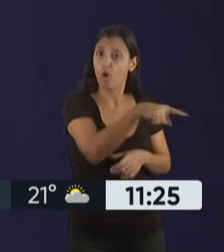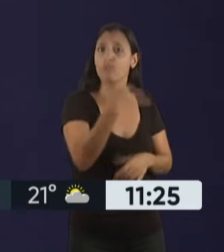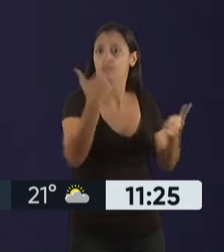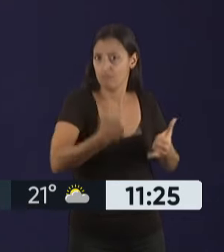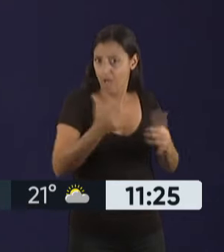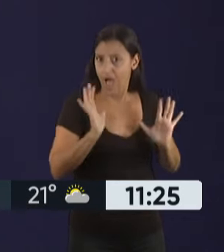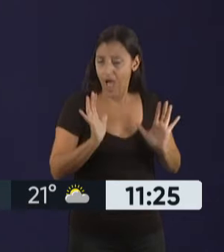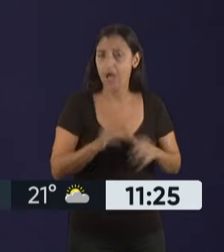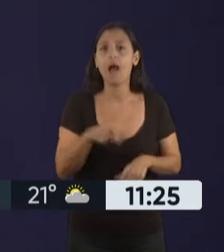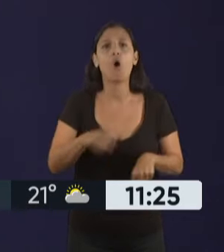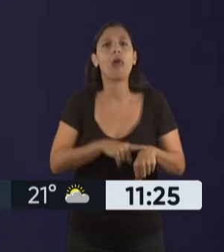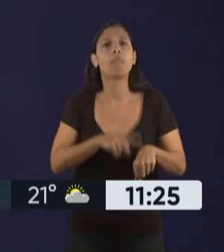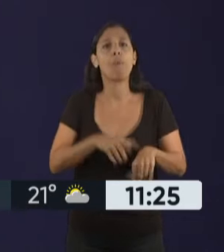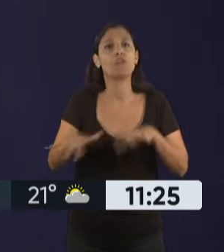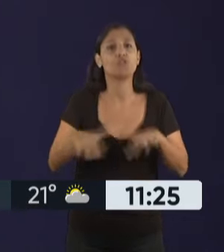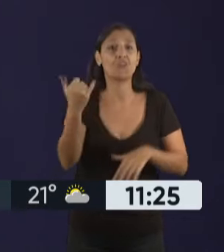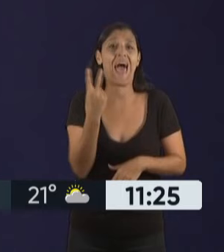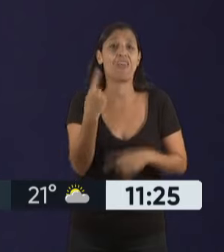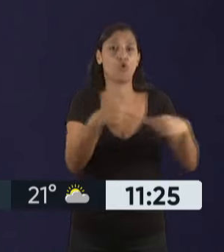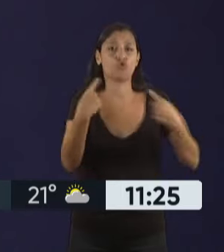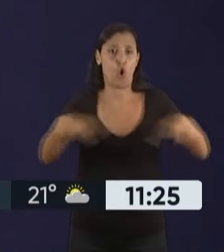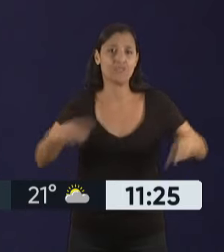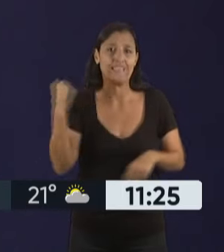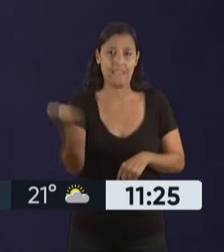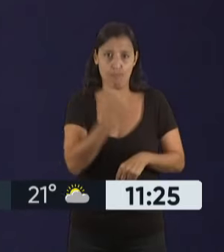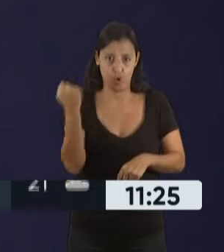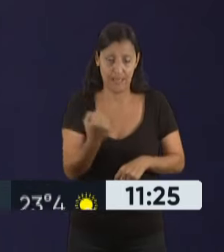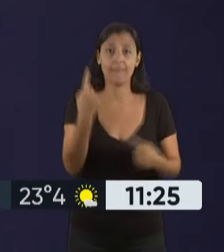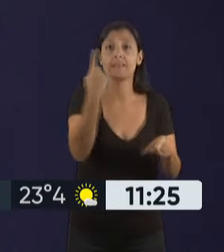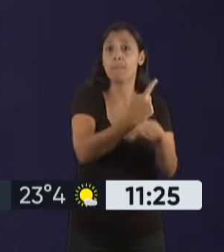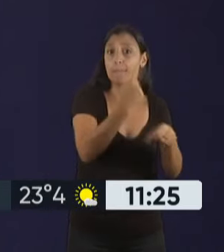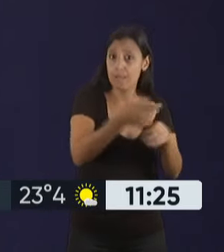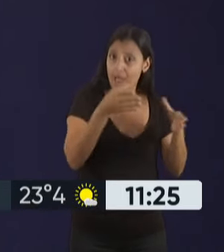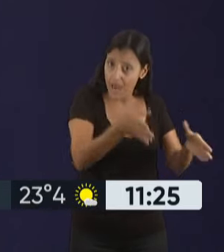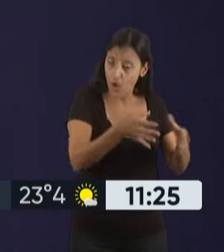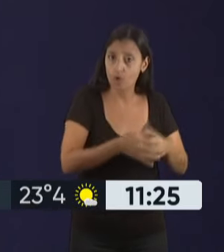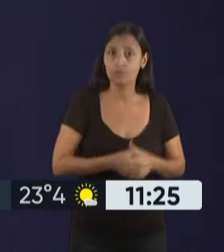dos en el contexto dos dos cuestiones relevantes una que